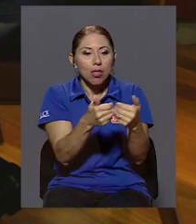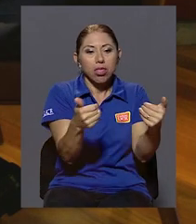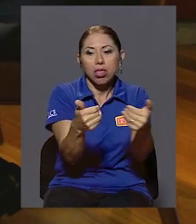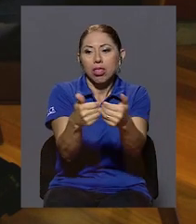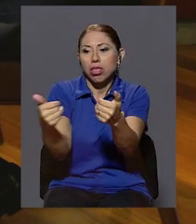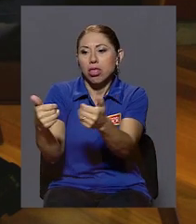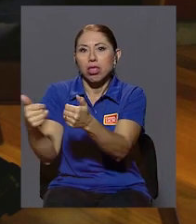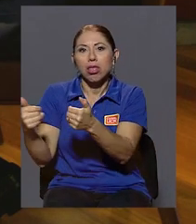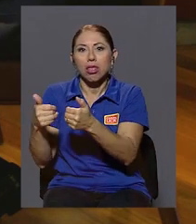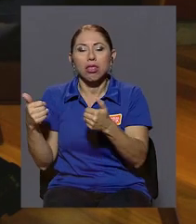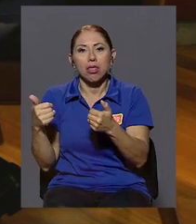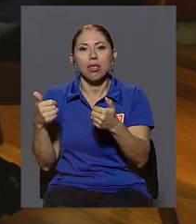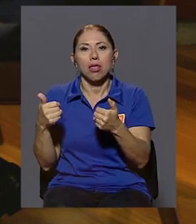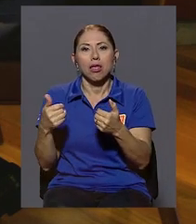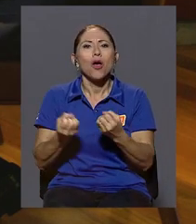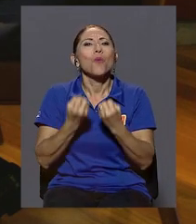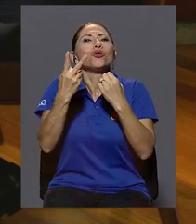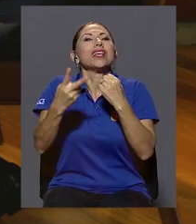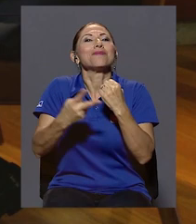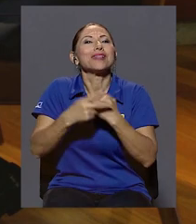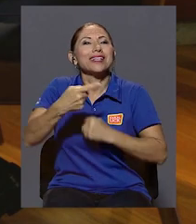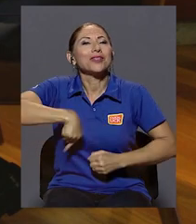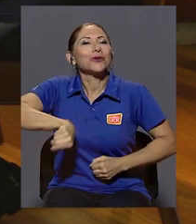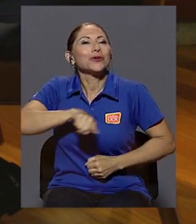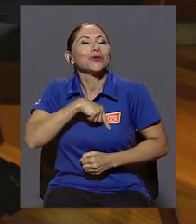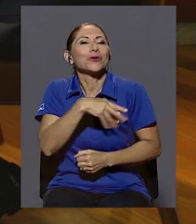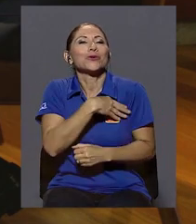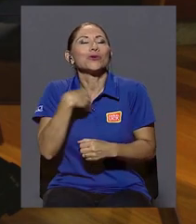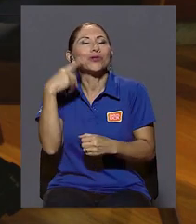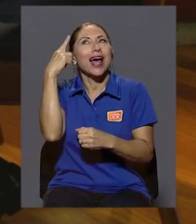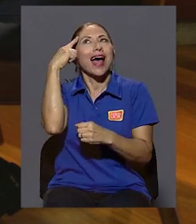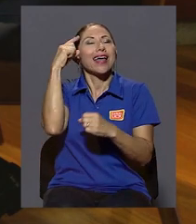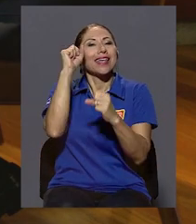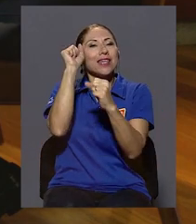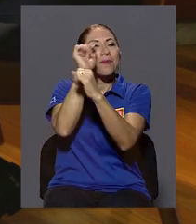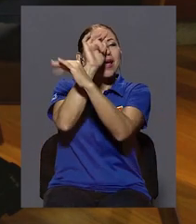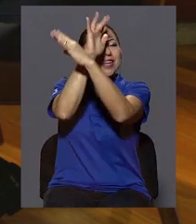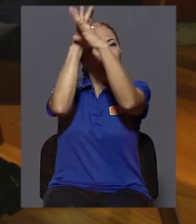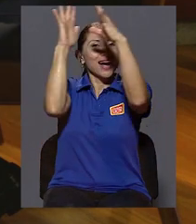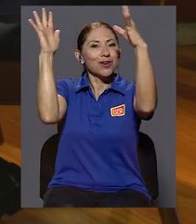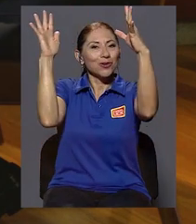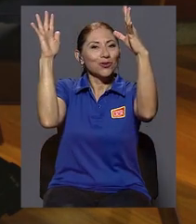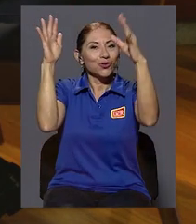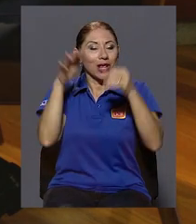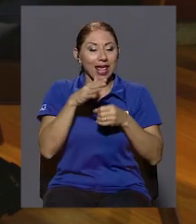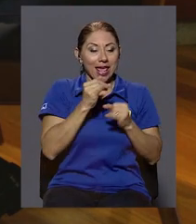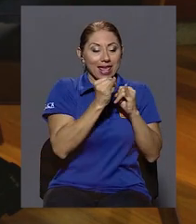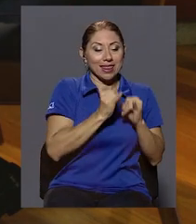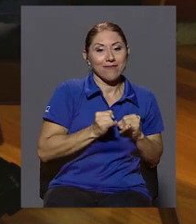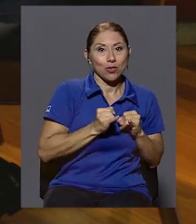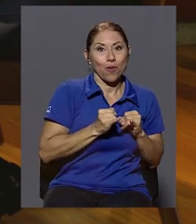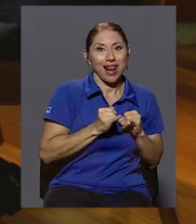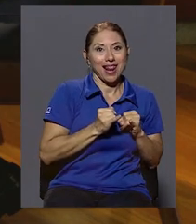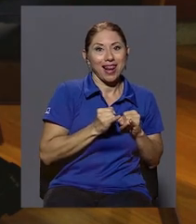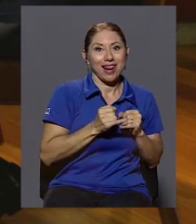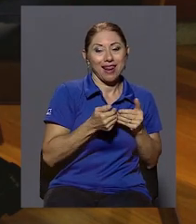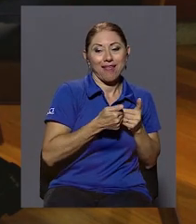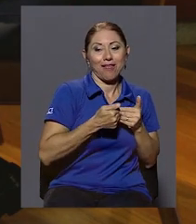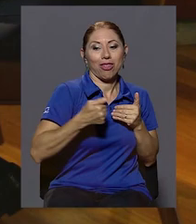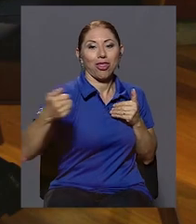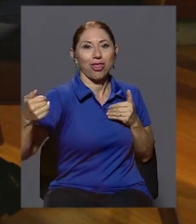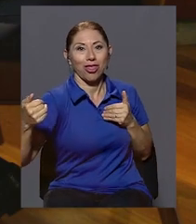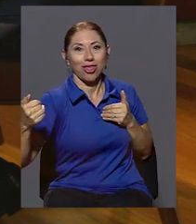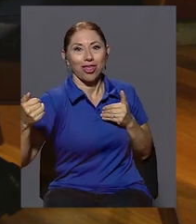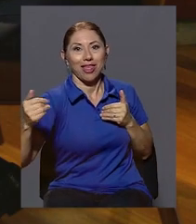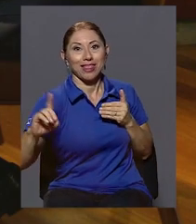aspectos. Muchas veces nos gusta más imaginarnos en forma individual como aliados de los países más desarrollados